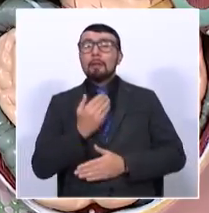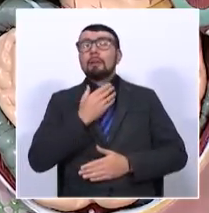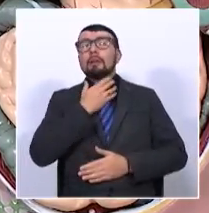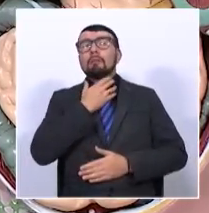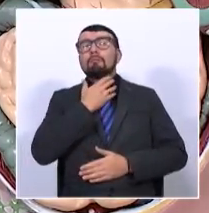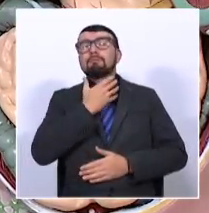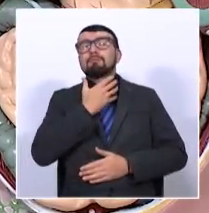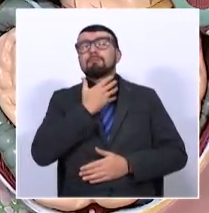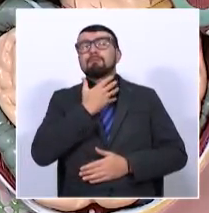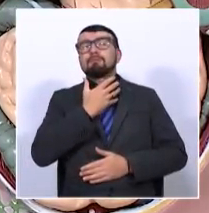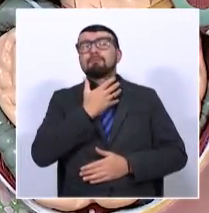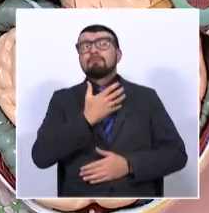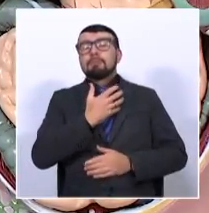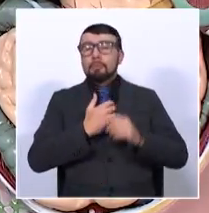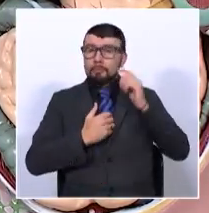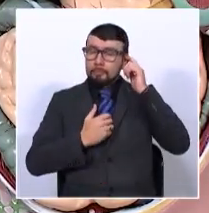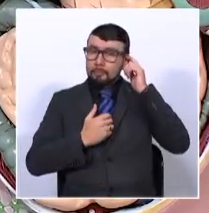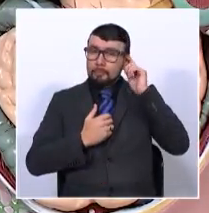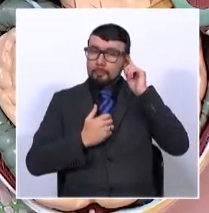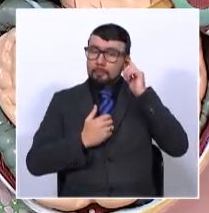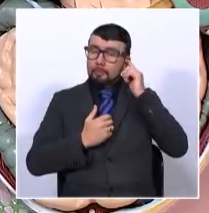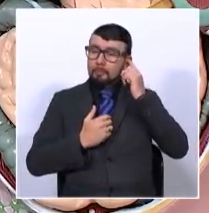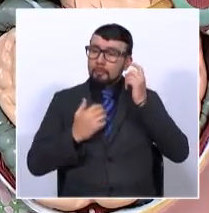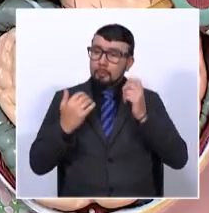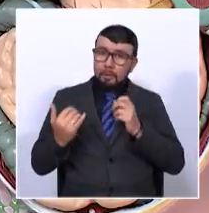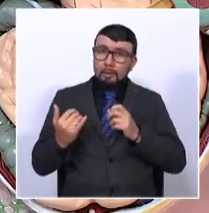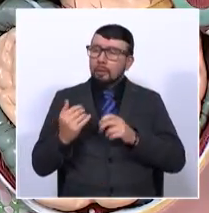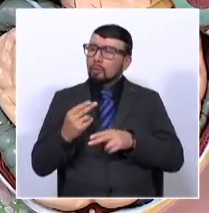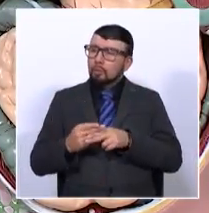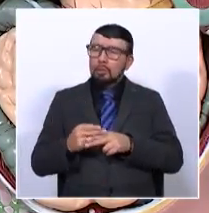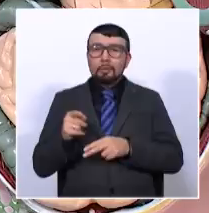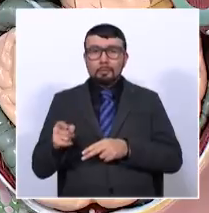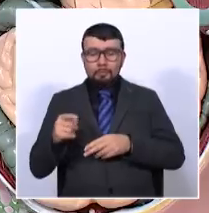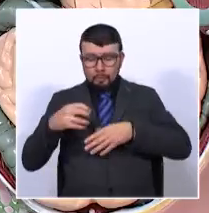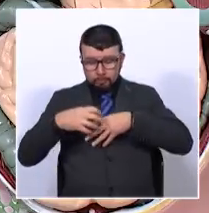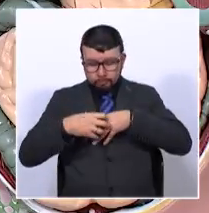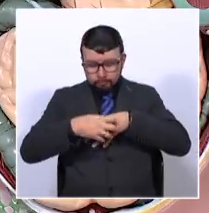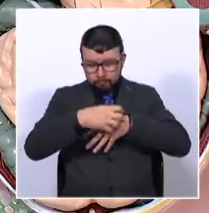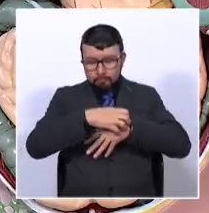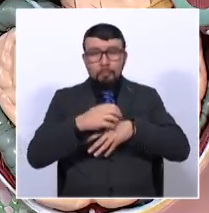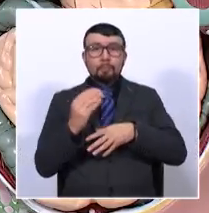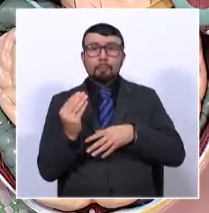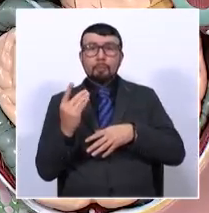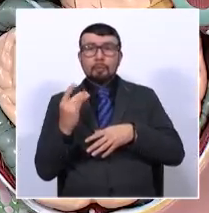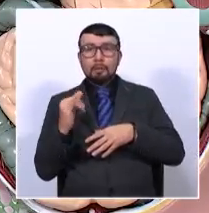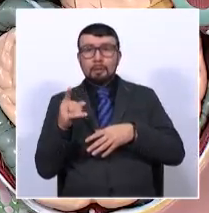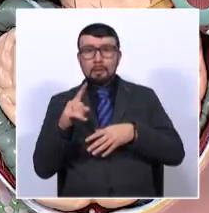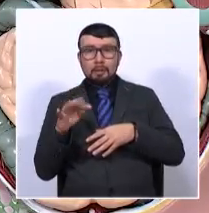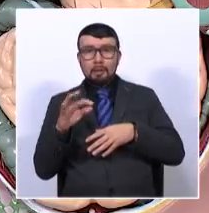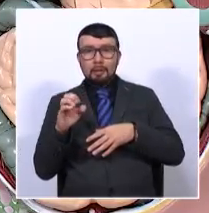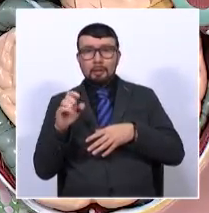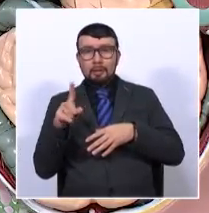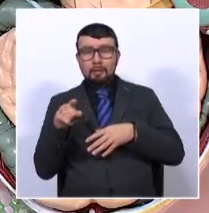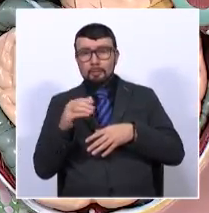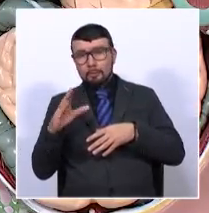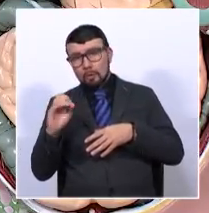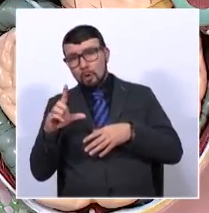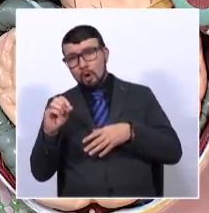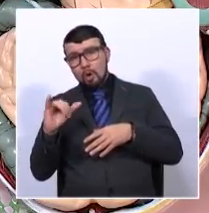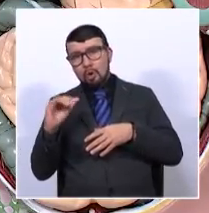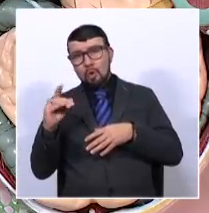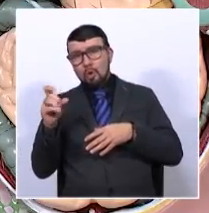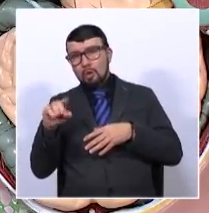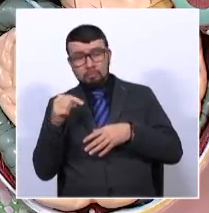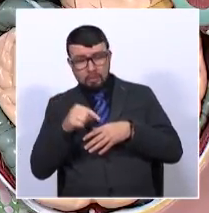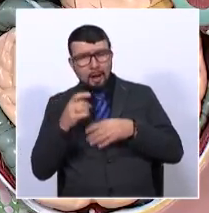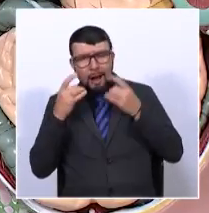crecerse. Entonces allí es cuando se suceden unos nodulitos, unas cosas que llaman quistes coloides, que no son graves. Son quistecitos que en la medida en que